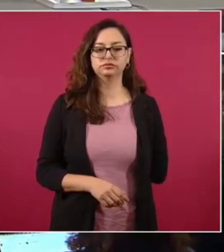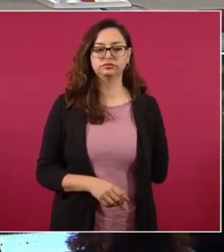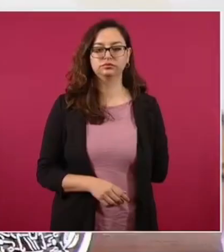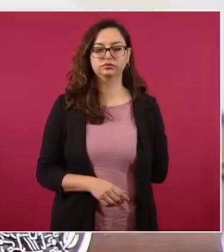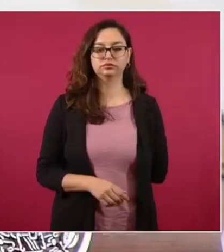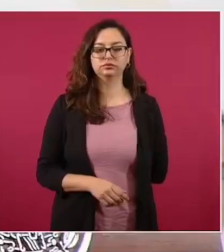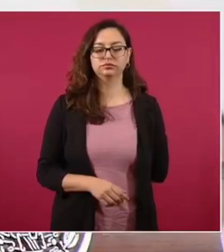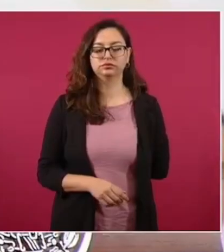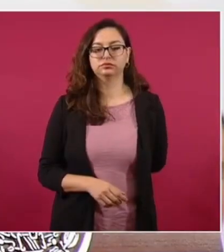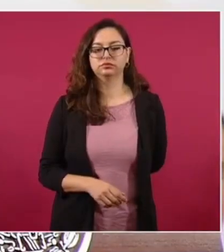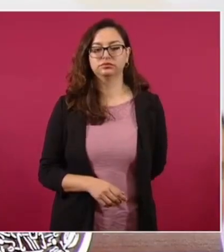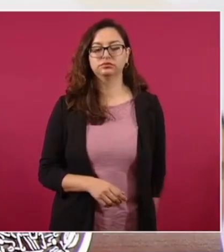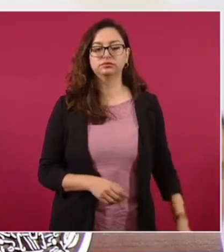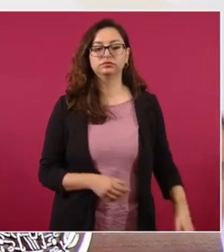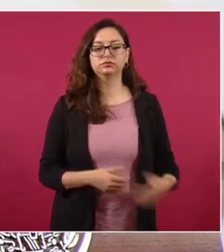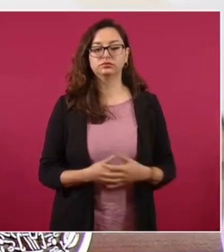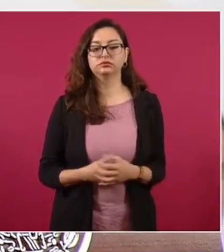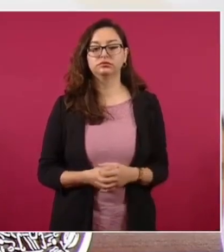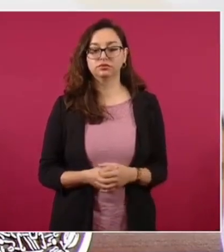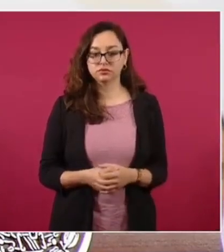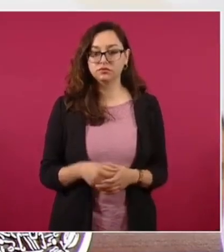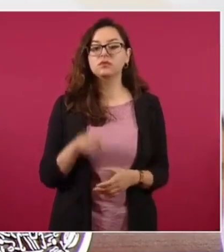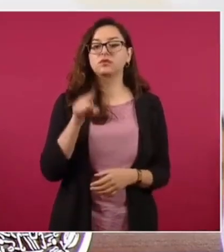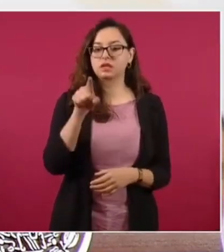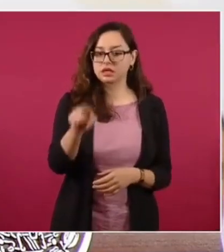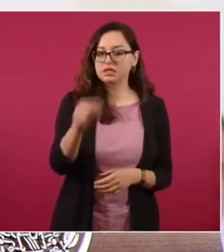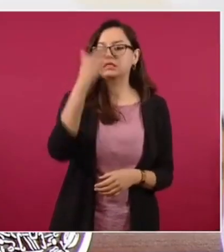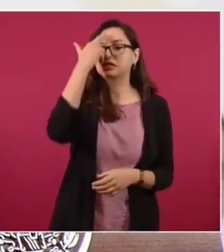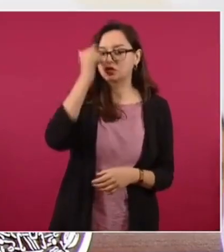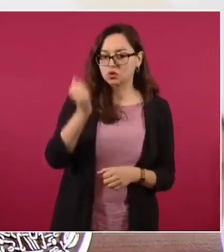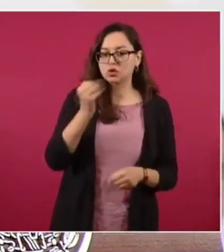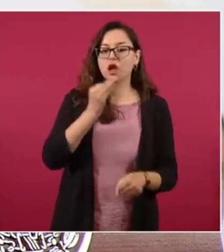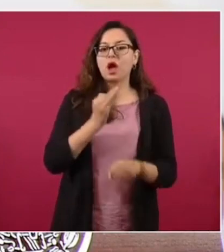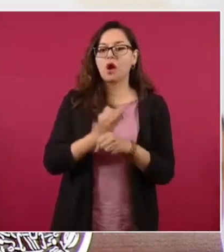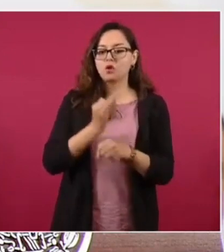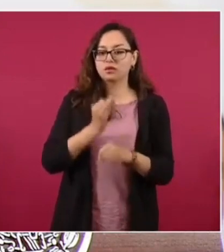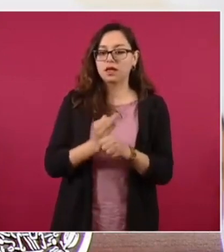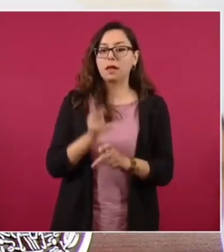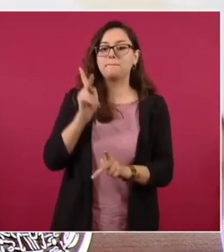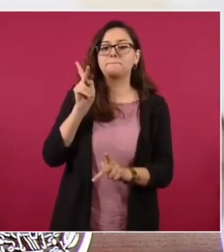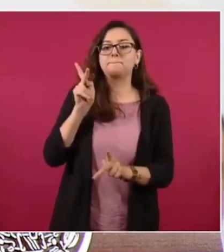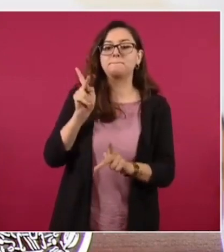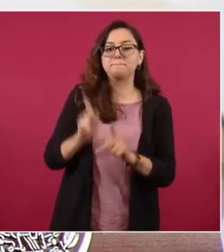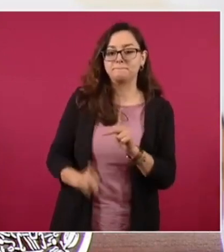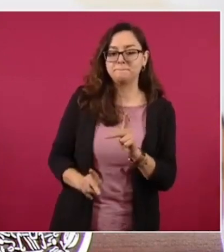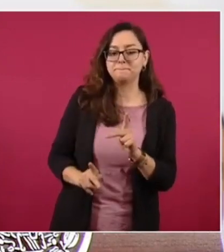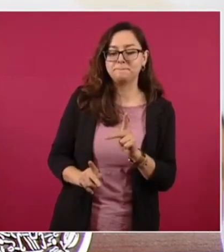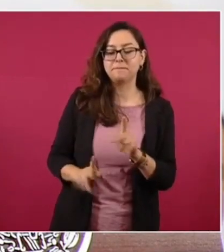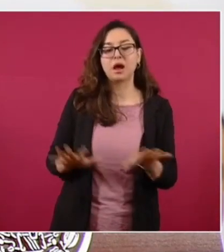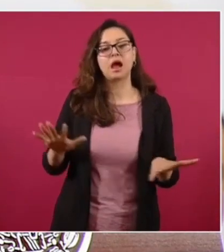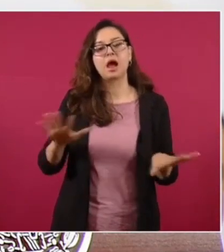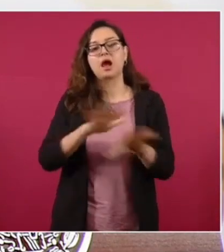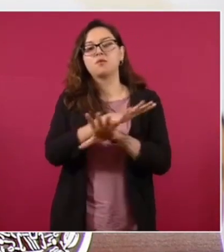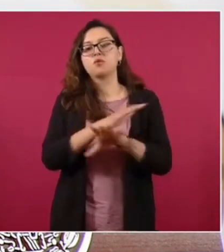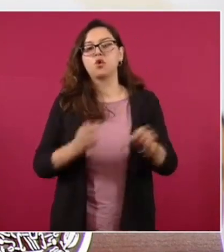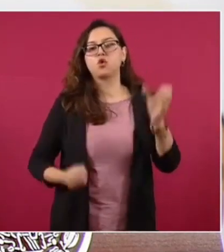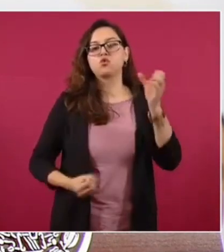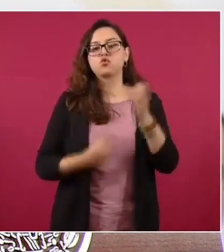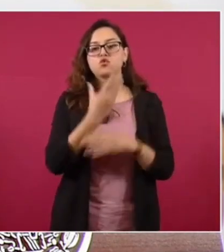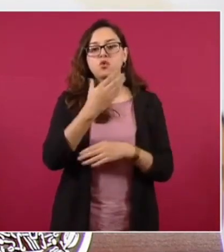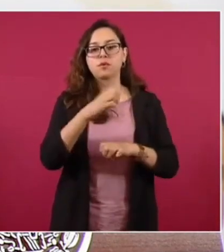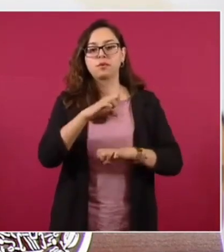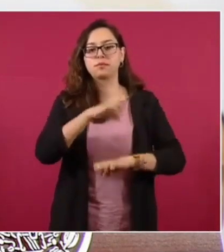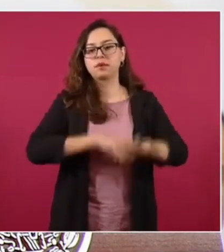sea que sí tienes razón de que está parada porque está cambiando de proveedor,